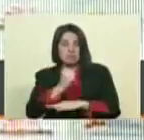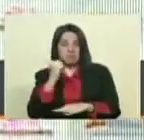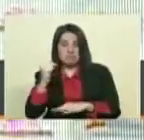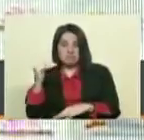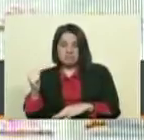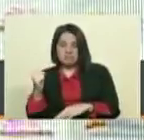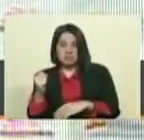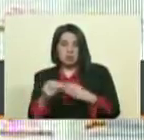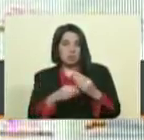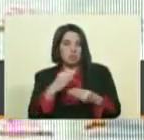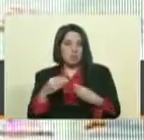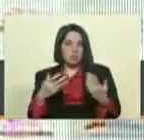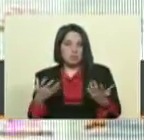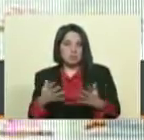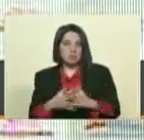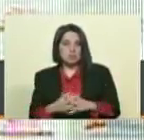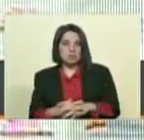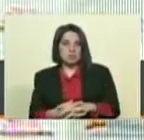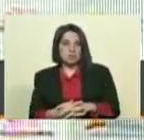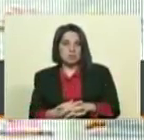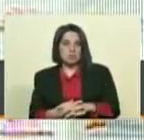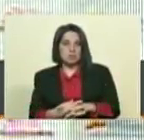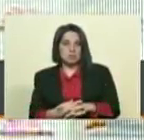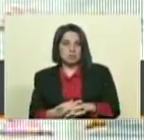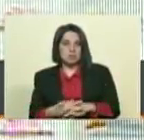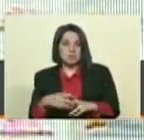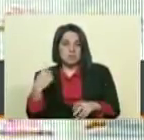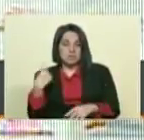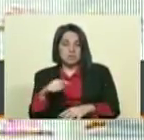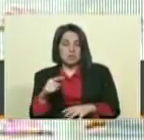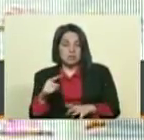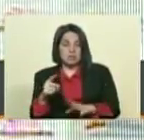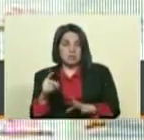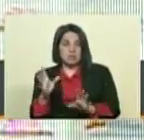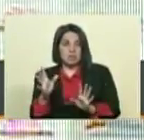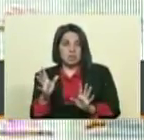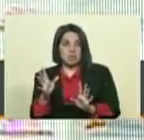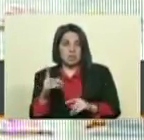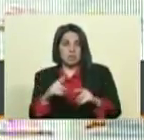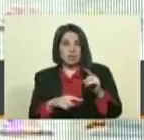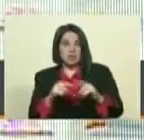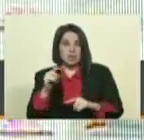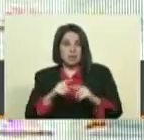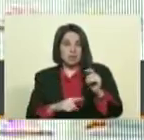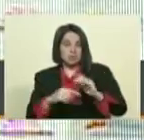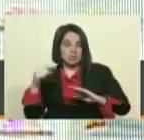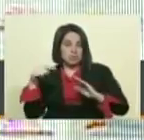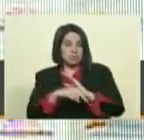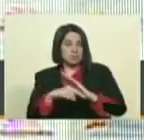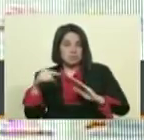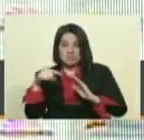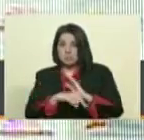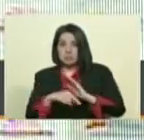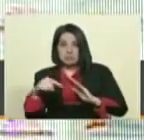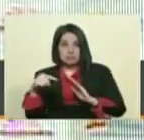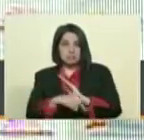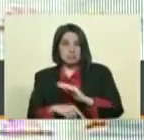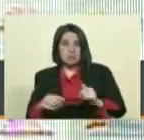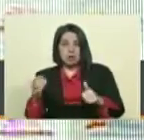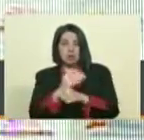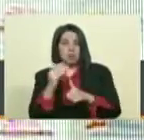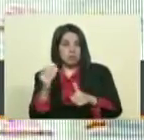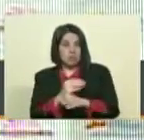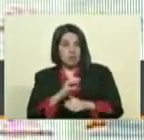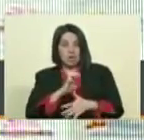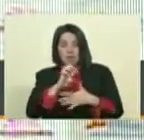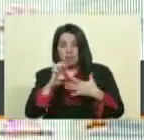cómo lo hizo. Y determinar las causas más profundas y conseguir los elementos